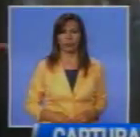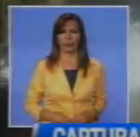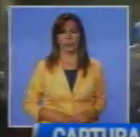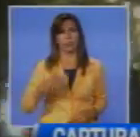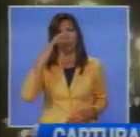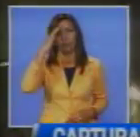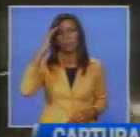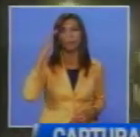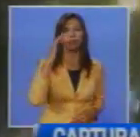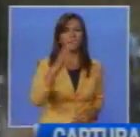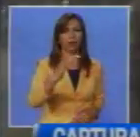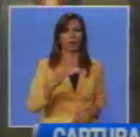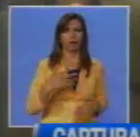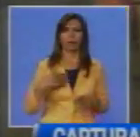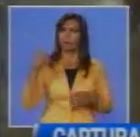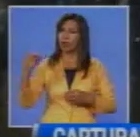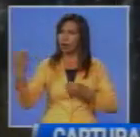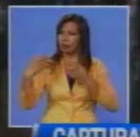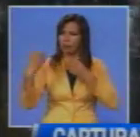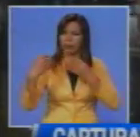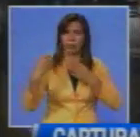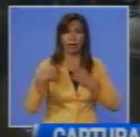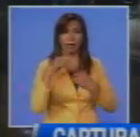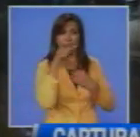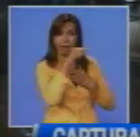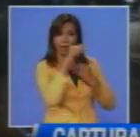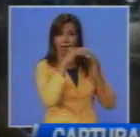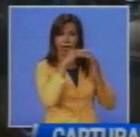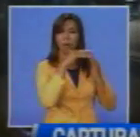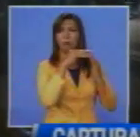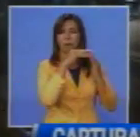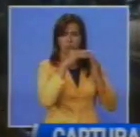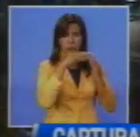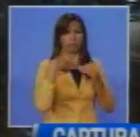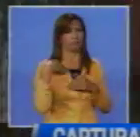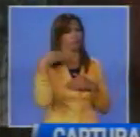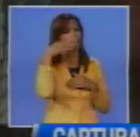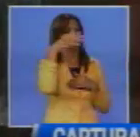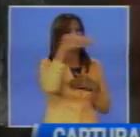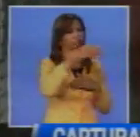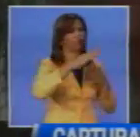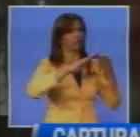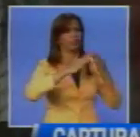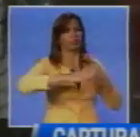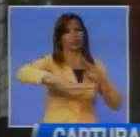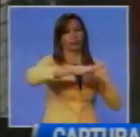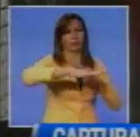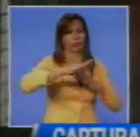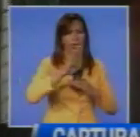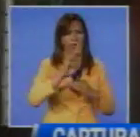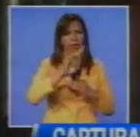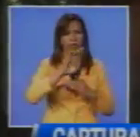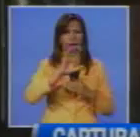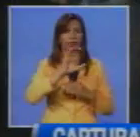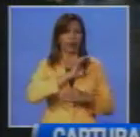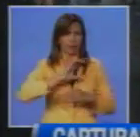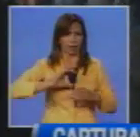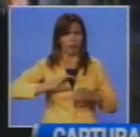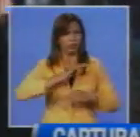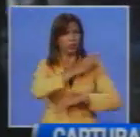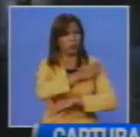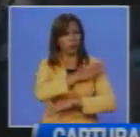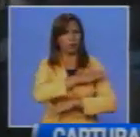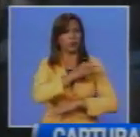Los agentes tenían información de que en algunas de estas viviendas del barrio del Cristo del Consuelo se refugiaban los sujetos que asesinaron al sargento